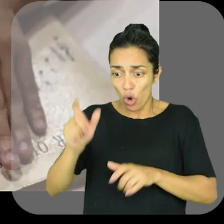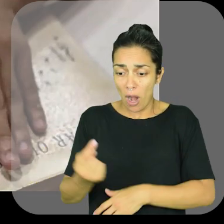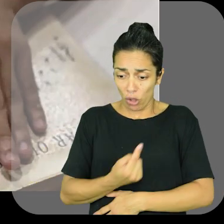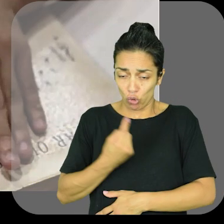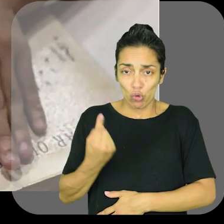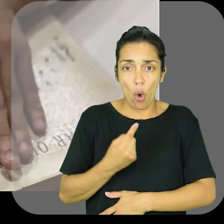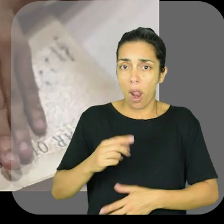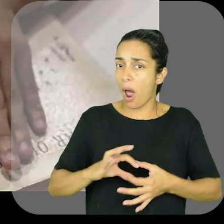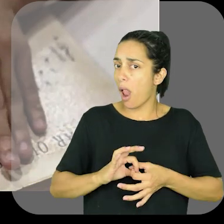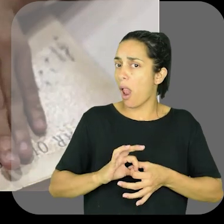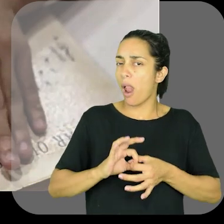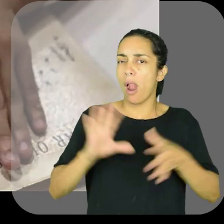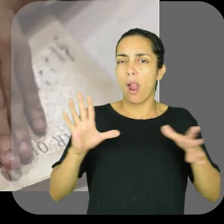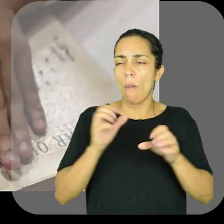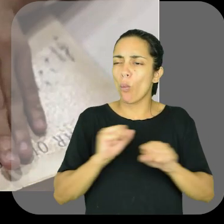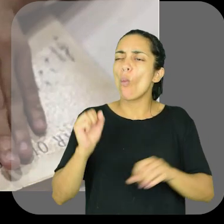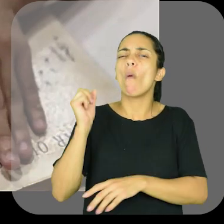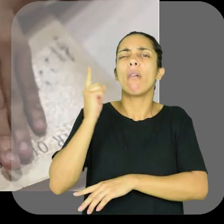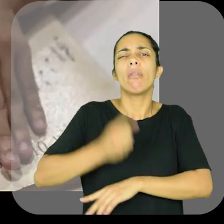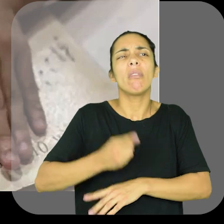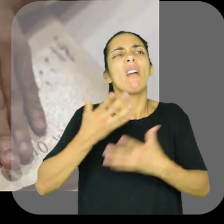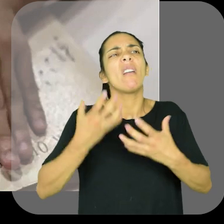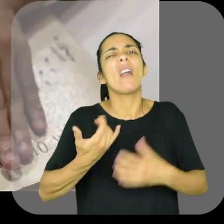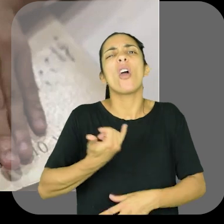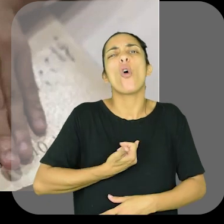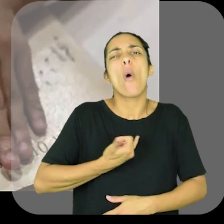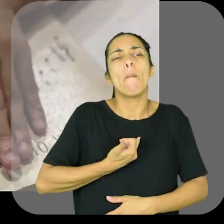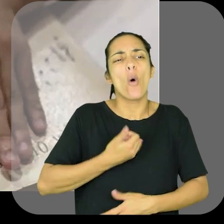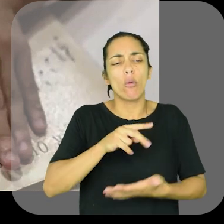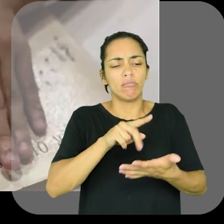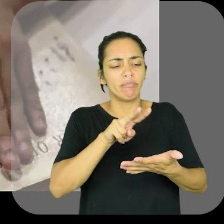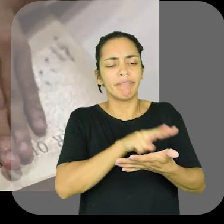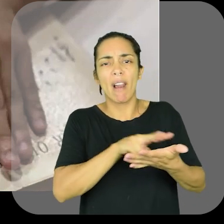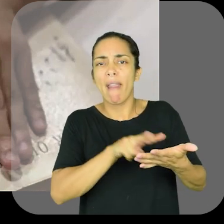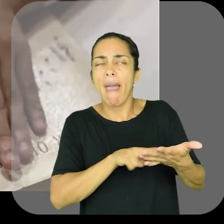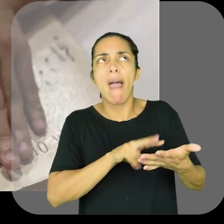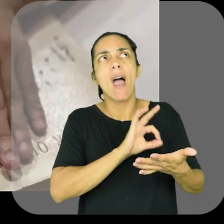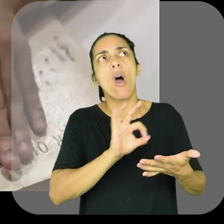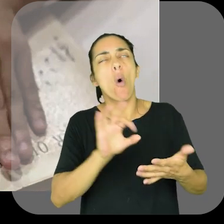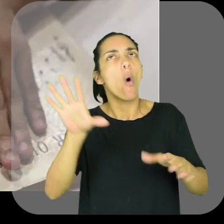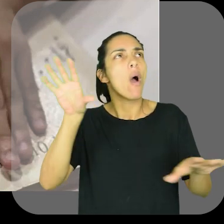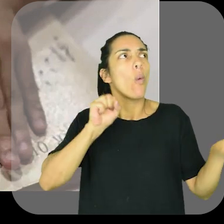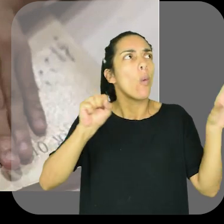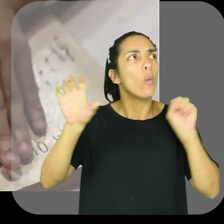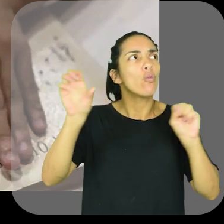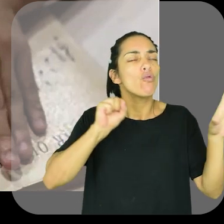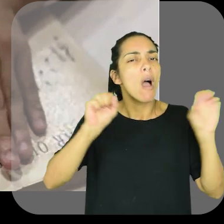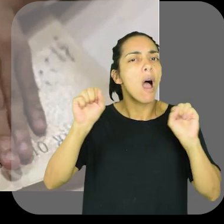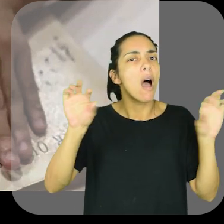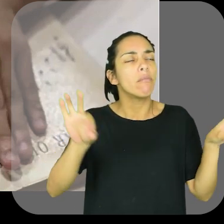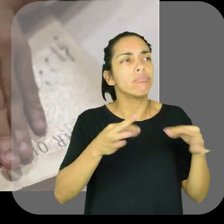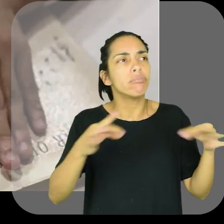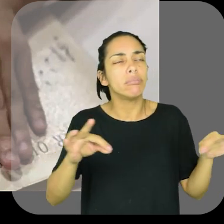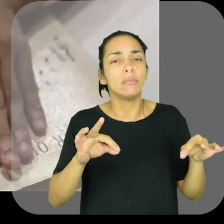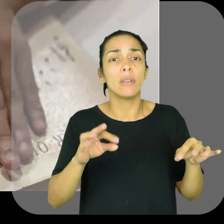e independiente puedan decidir si quieren interactuar con una partitura desde lo auditivo, pero quizá otro